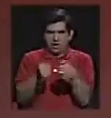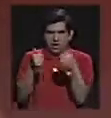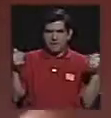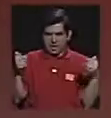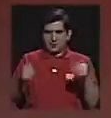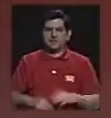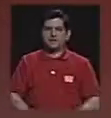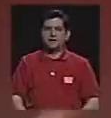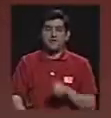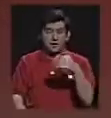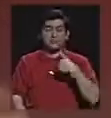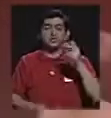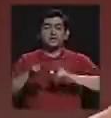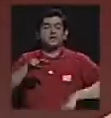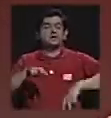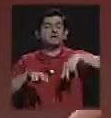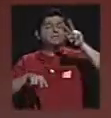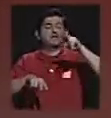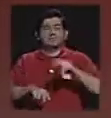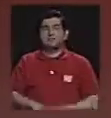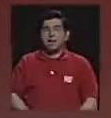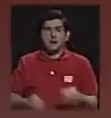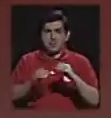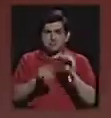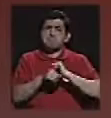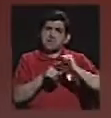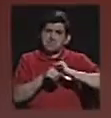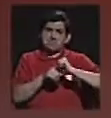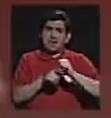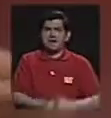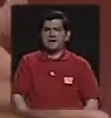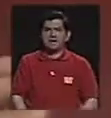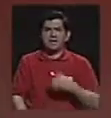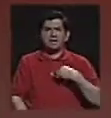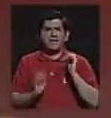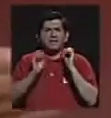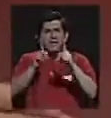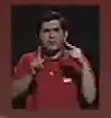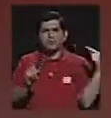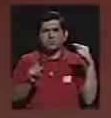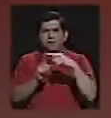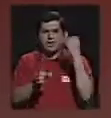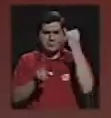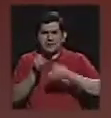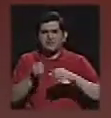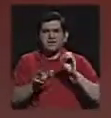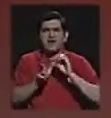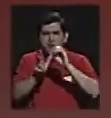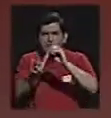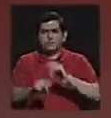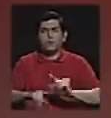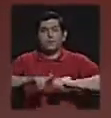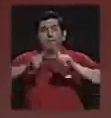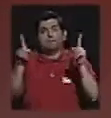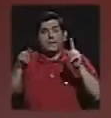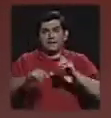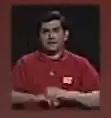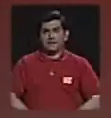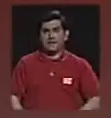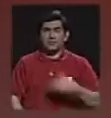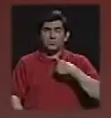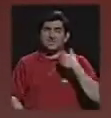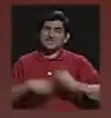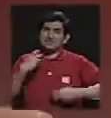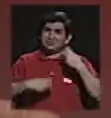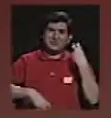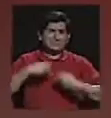Esto tiene ventajas, que es más práctica, digamos, y tiene margen hasta hasta octubre, perdón, pero tiene